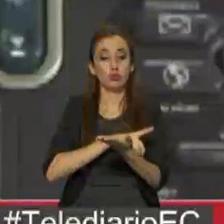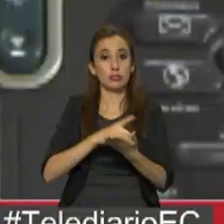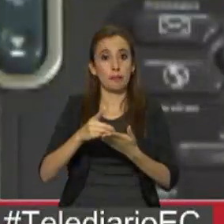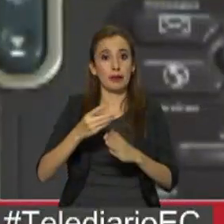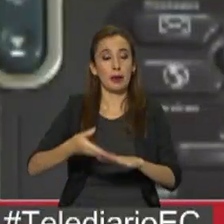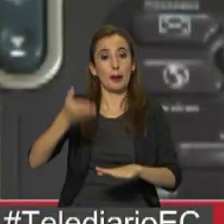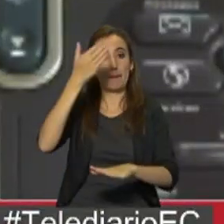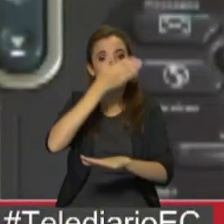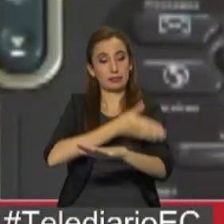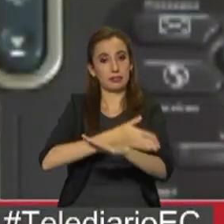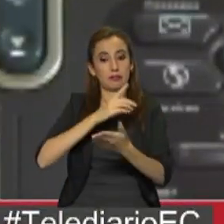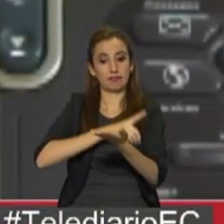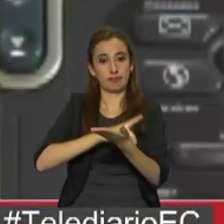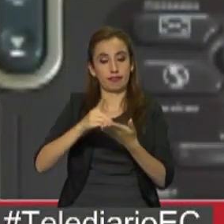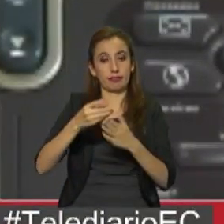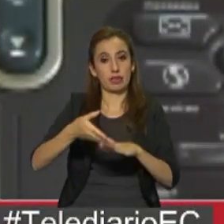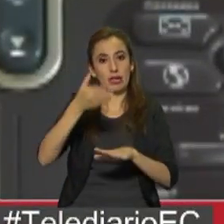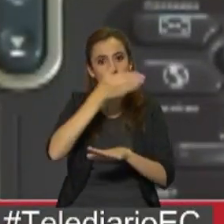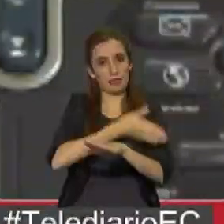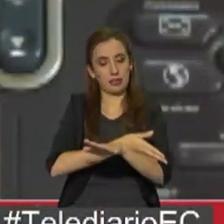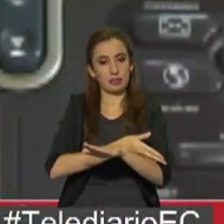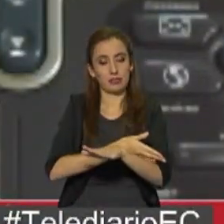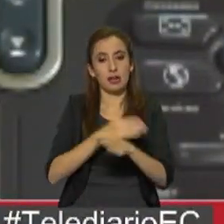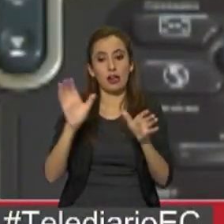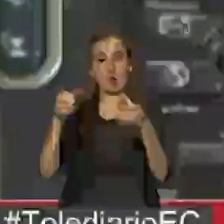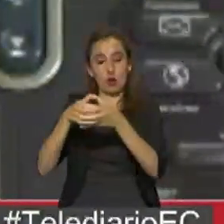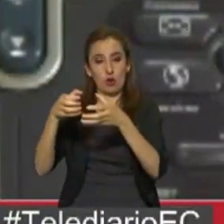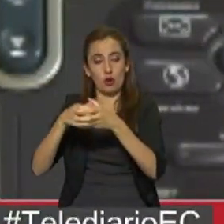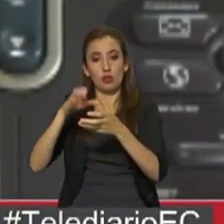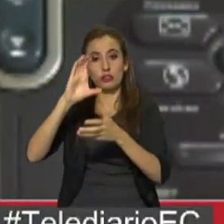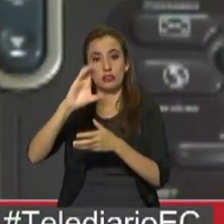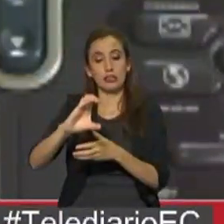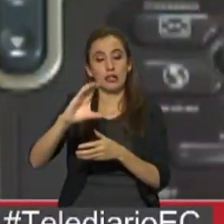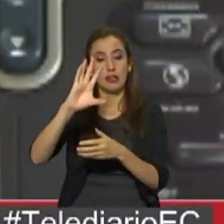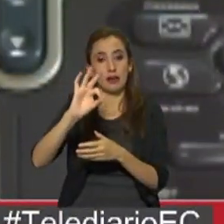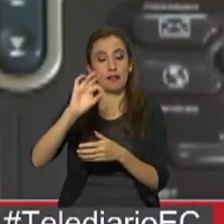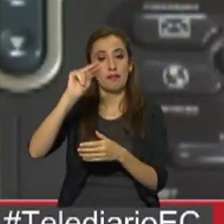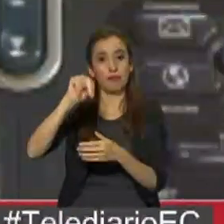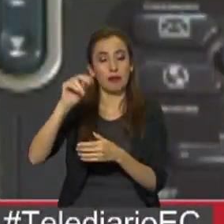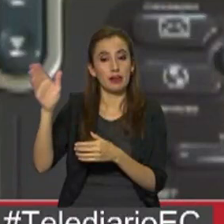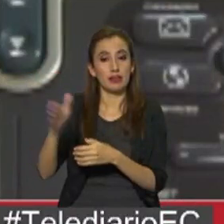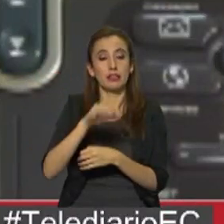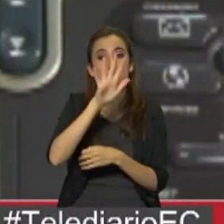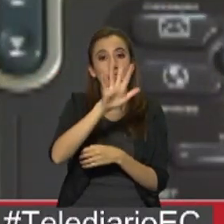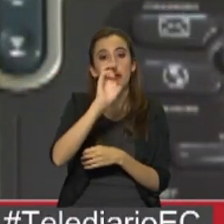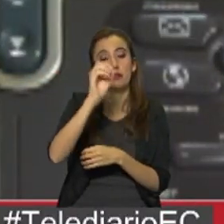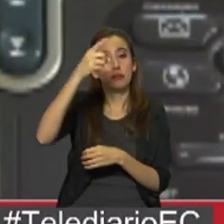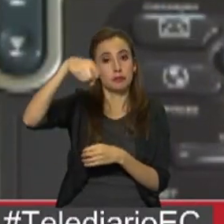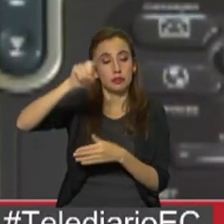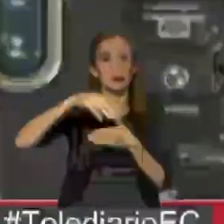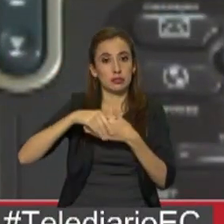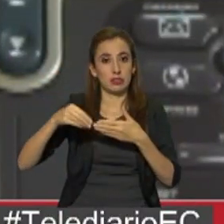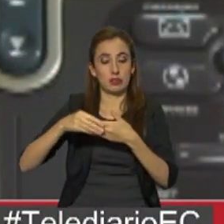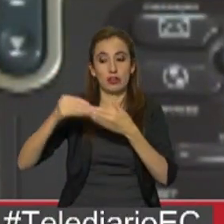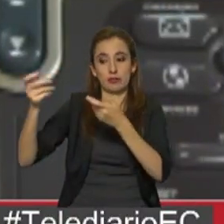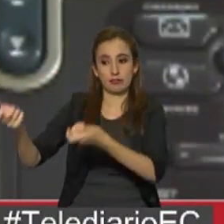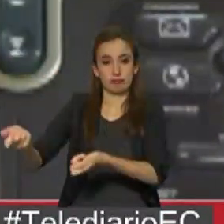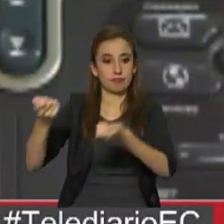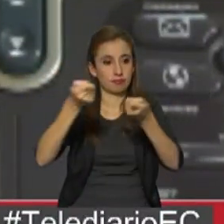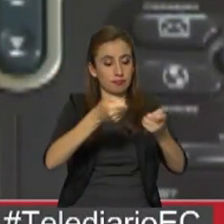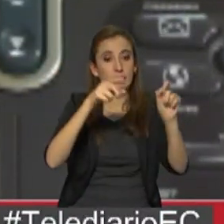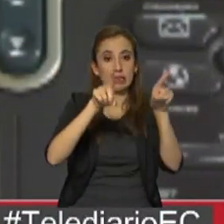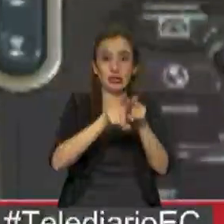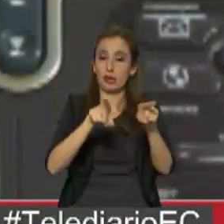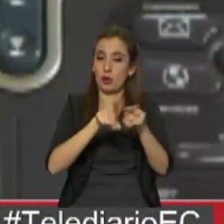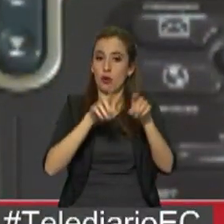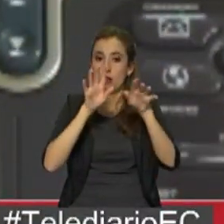estamos de una operación de inversión con la corporación financiera nacional por 50 millones de dólares para que éstos a su vez